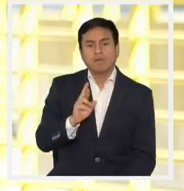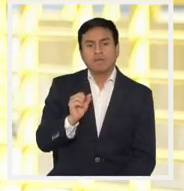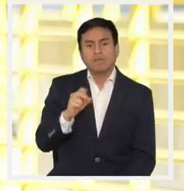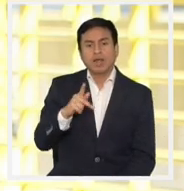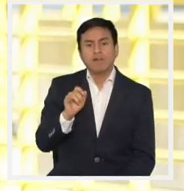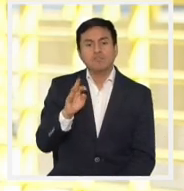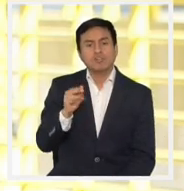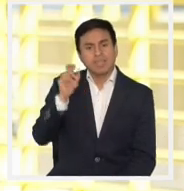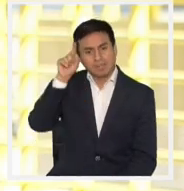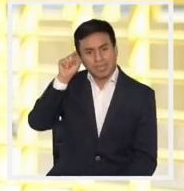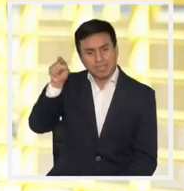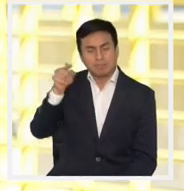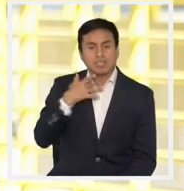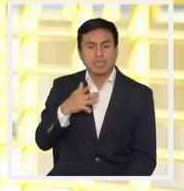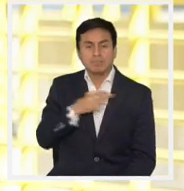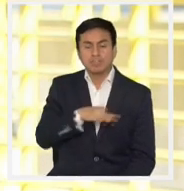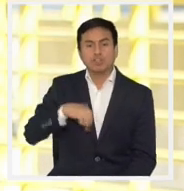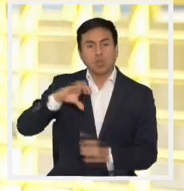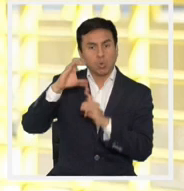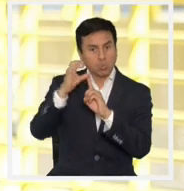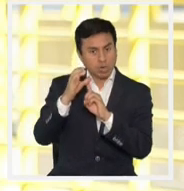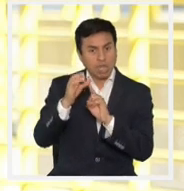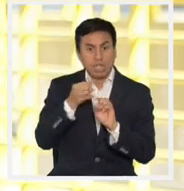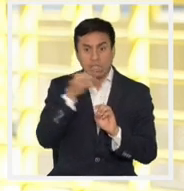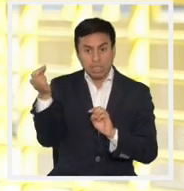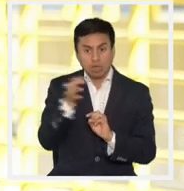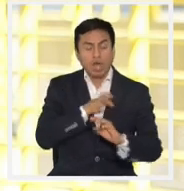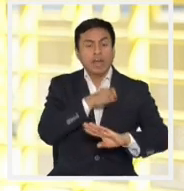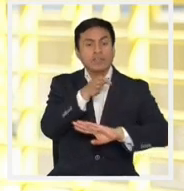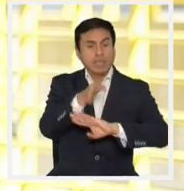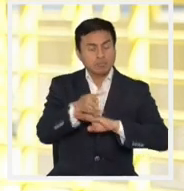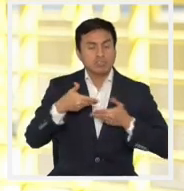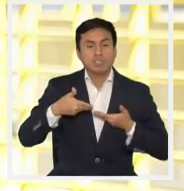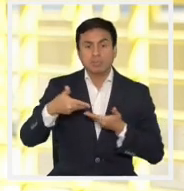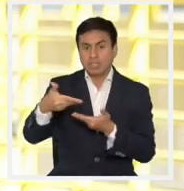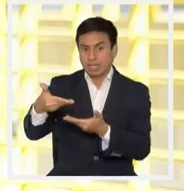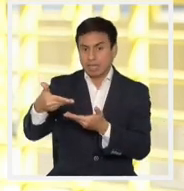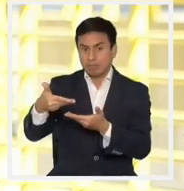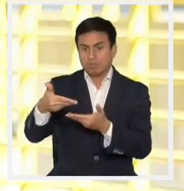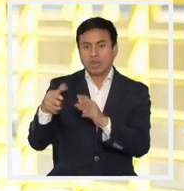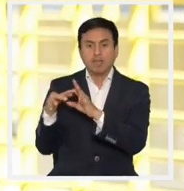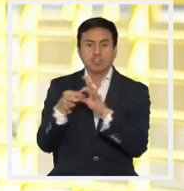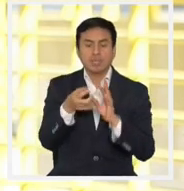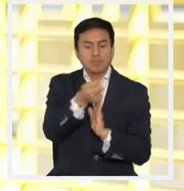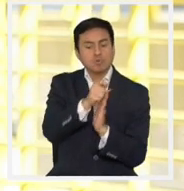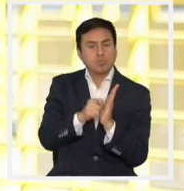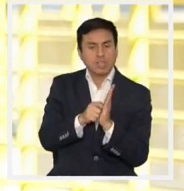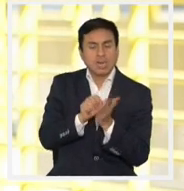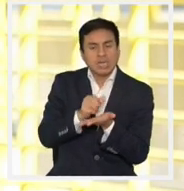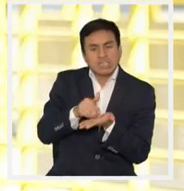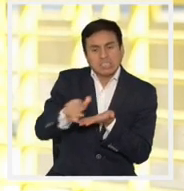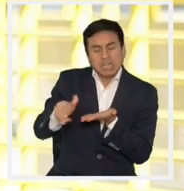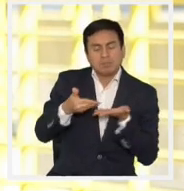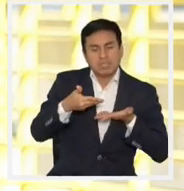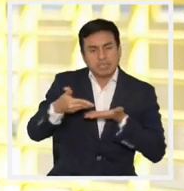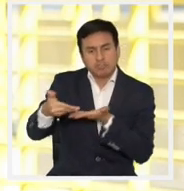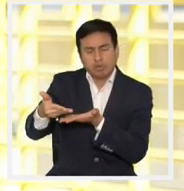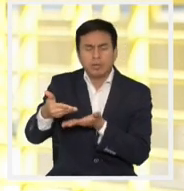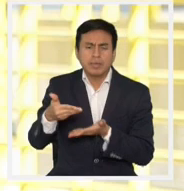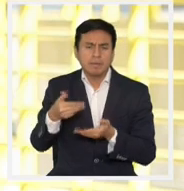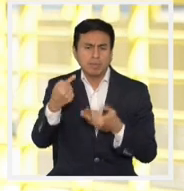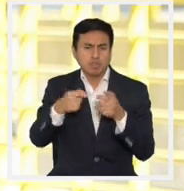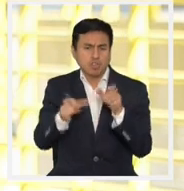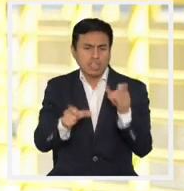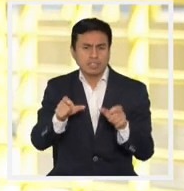porque más allá de que el ministro de Cultura aclaró que asistiremos como invitados y que hay razones presupuestarias para rechazar la invitación, según